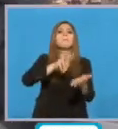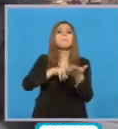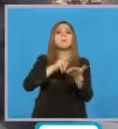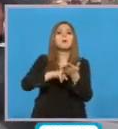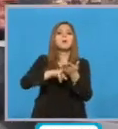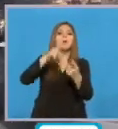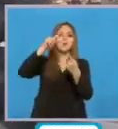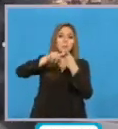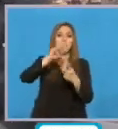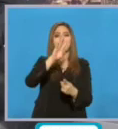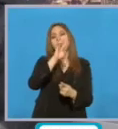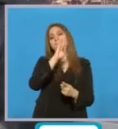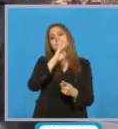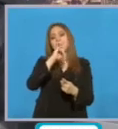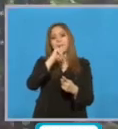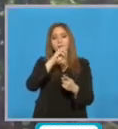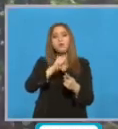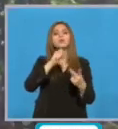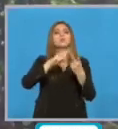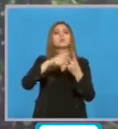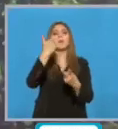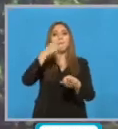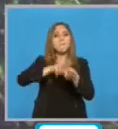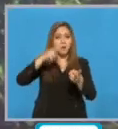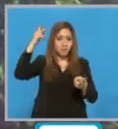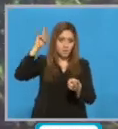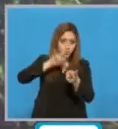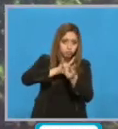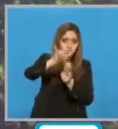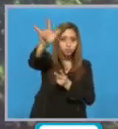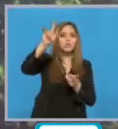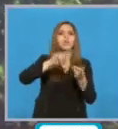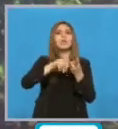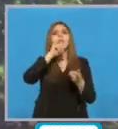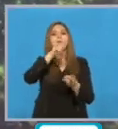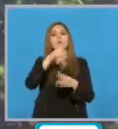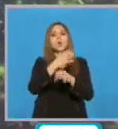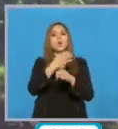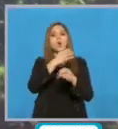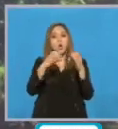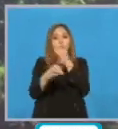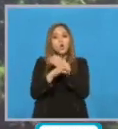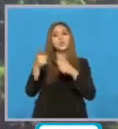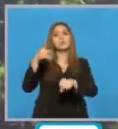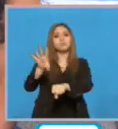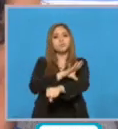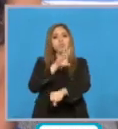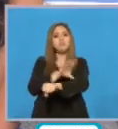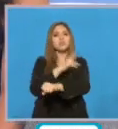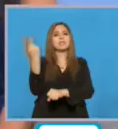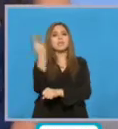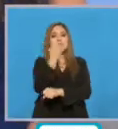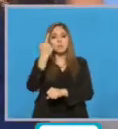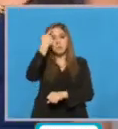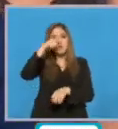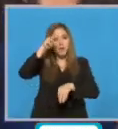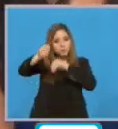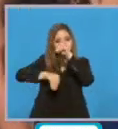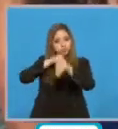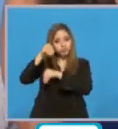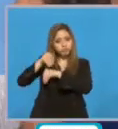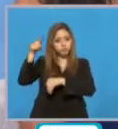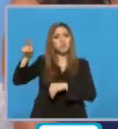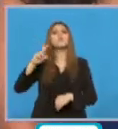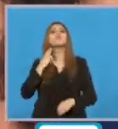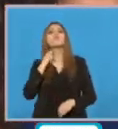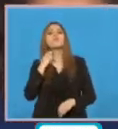viáticos, los boletos de avión Sí. y algunas partes electrónicas que todavía nos hace falta desarrollar del robot. ¿Con cuánto